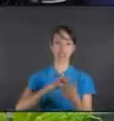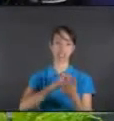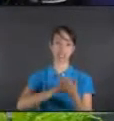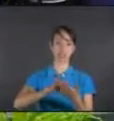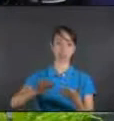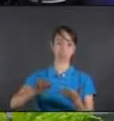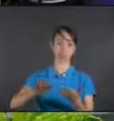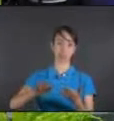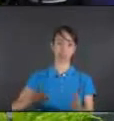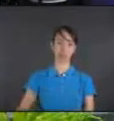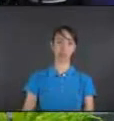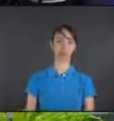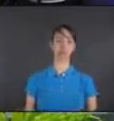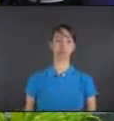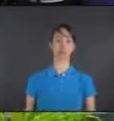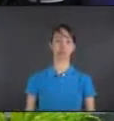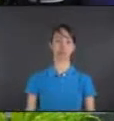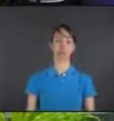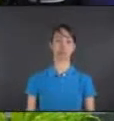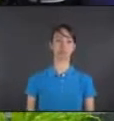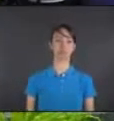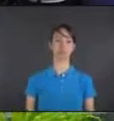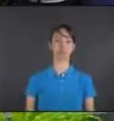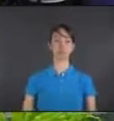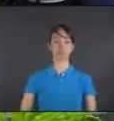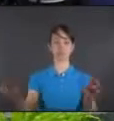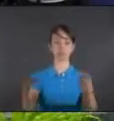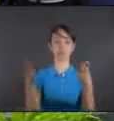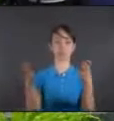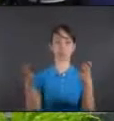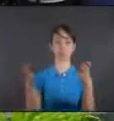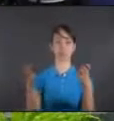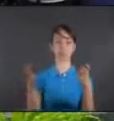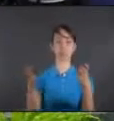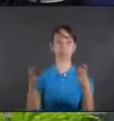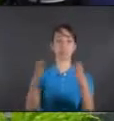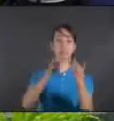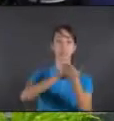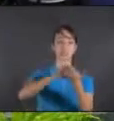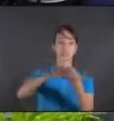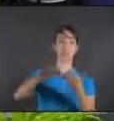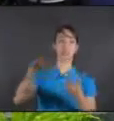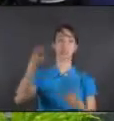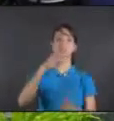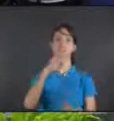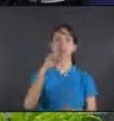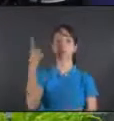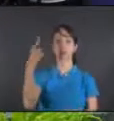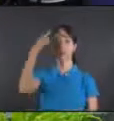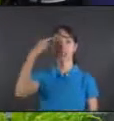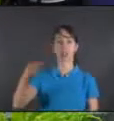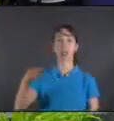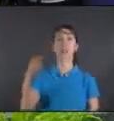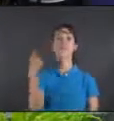a los primeros días. Todos los primeros días. Esas puertas dimensionales de los primeros